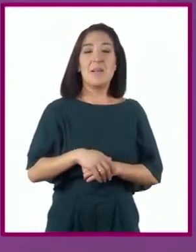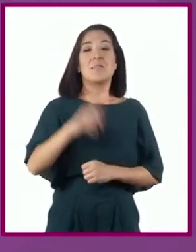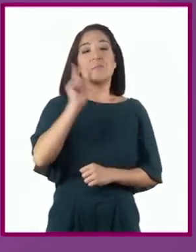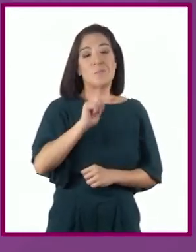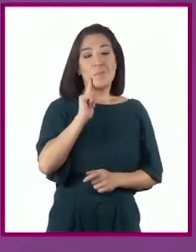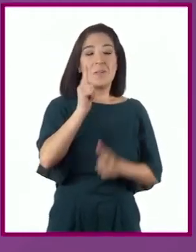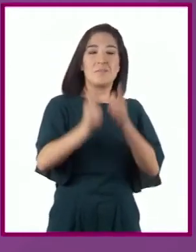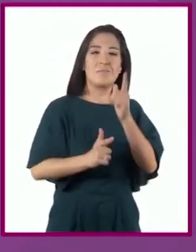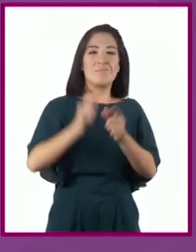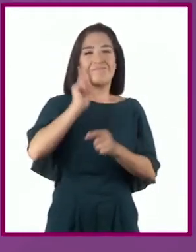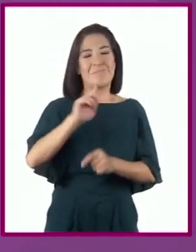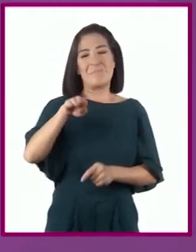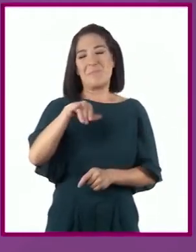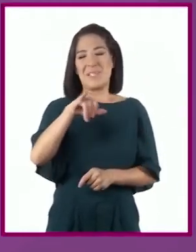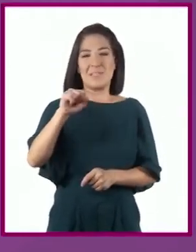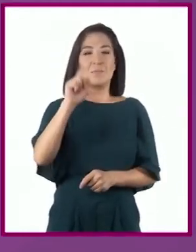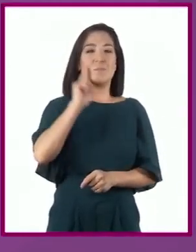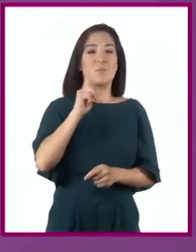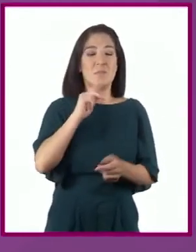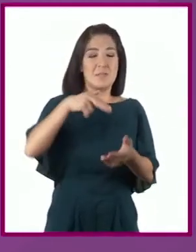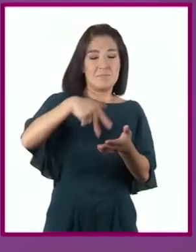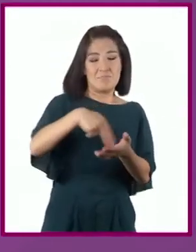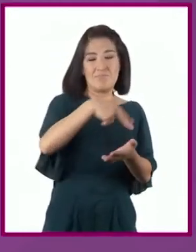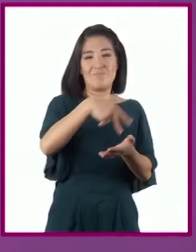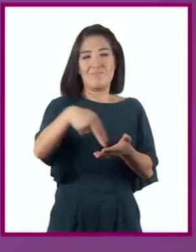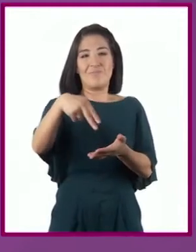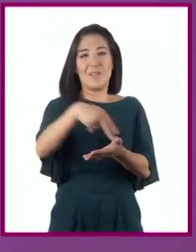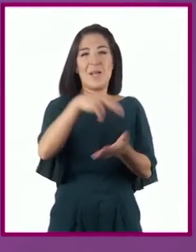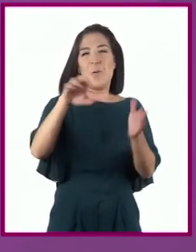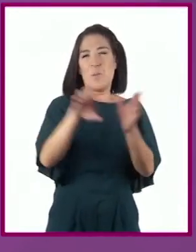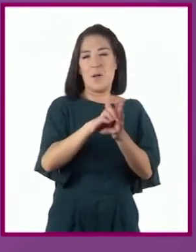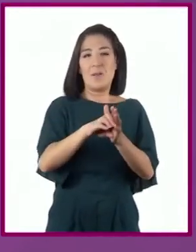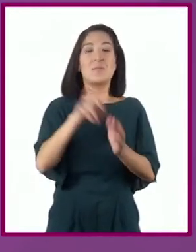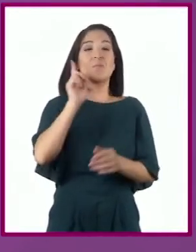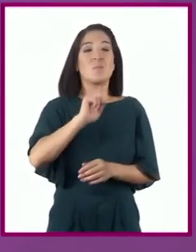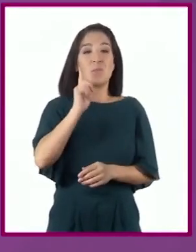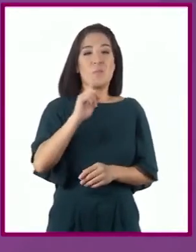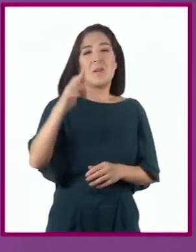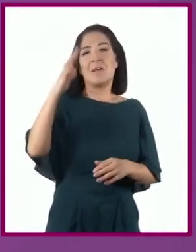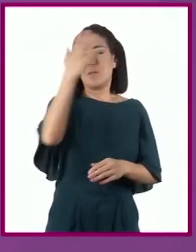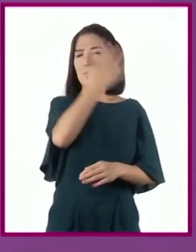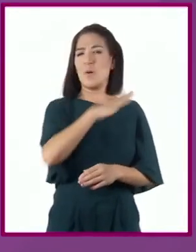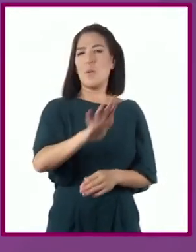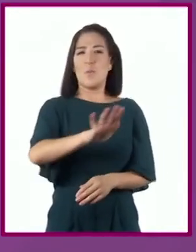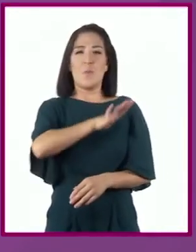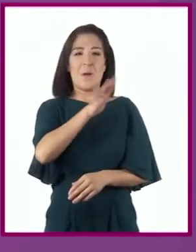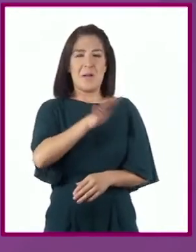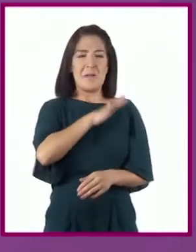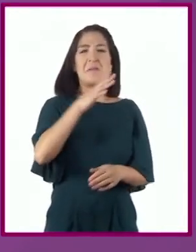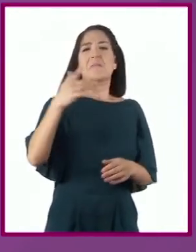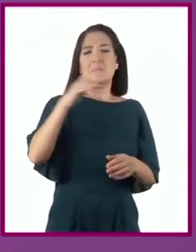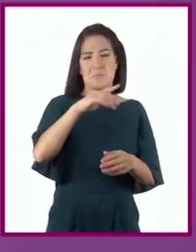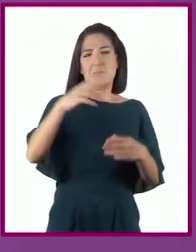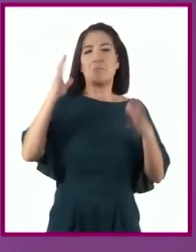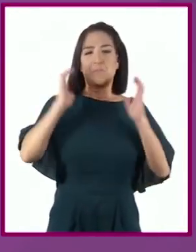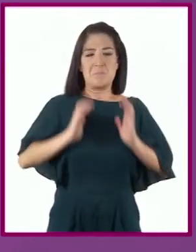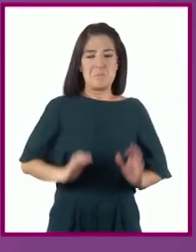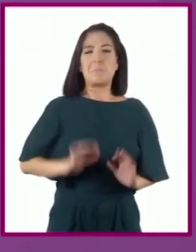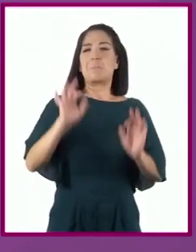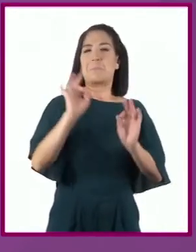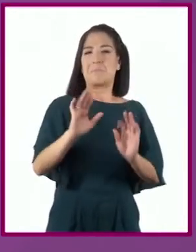Lentamente entró Miss Morstan en la habitación. Era una joven rubia de regular estatura, cuidadosamente vestida.